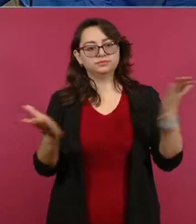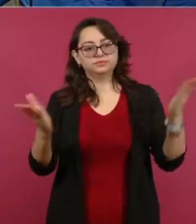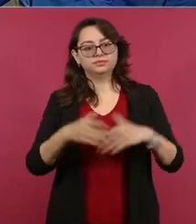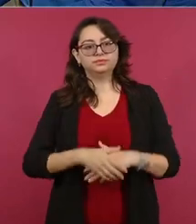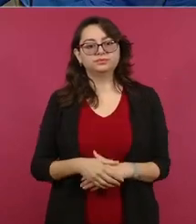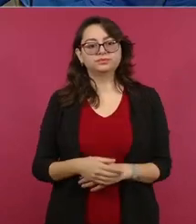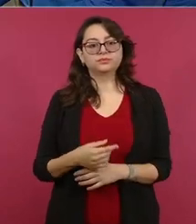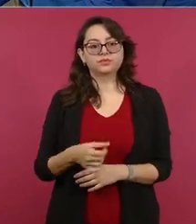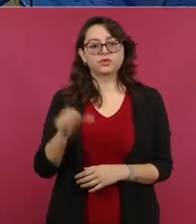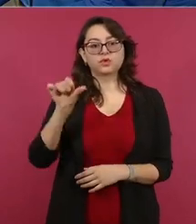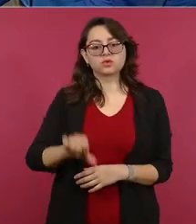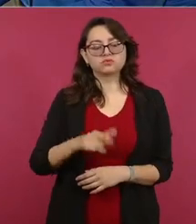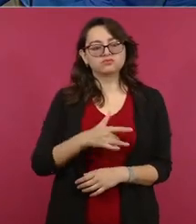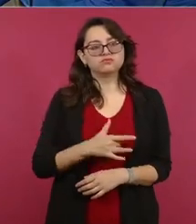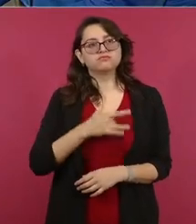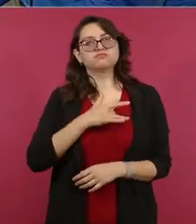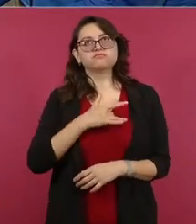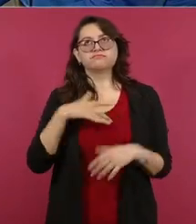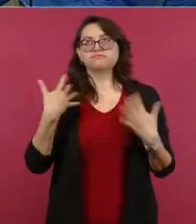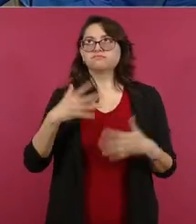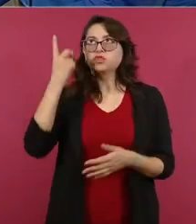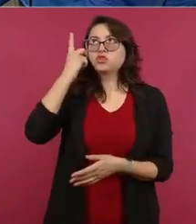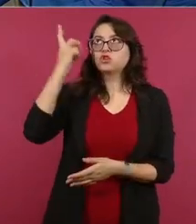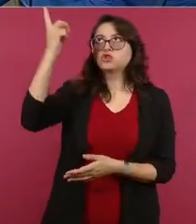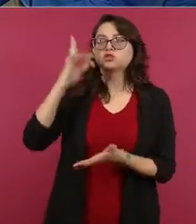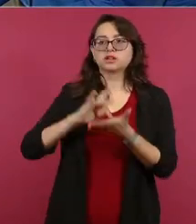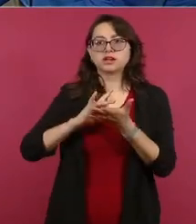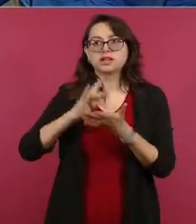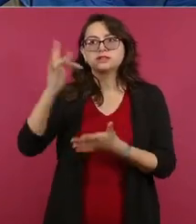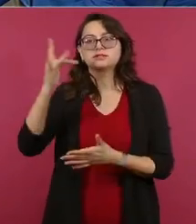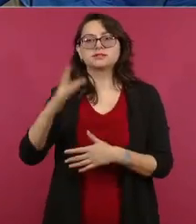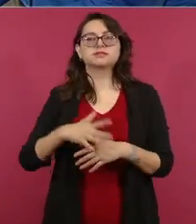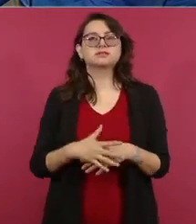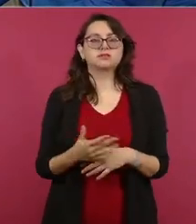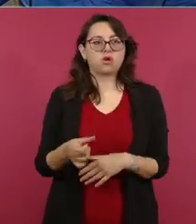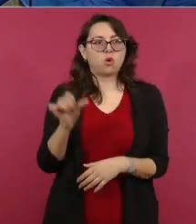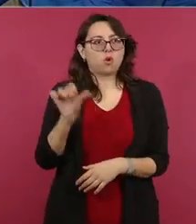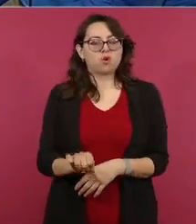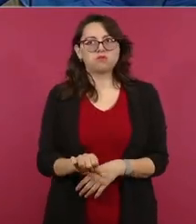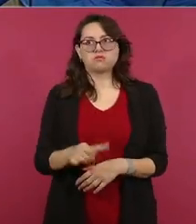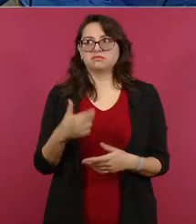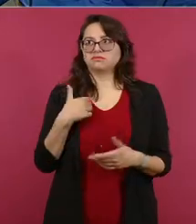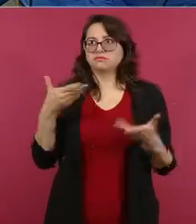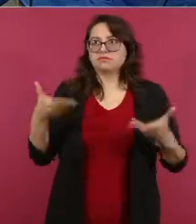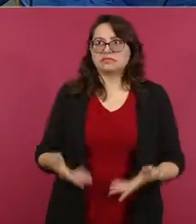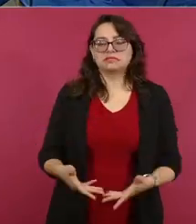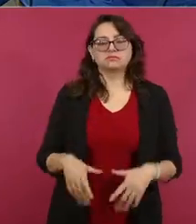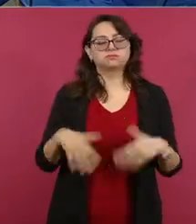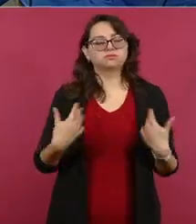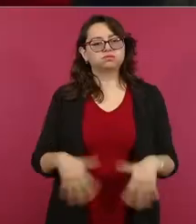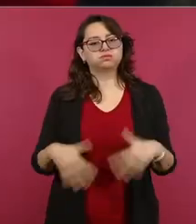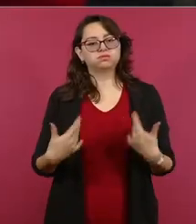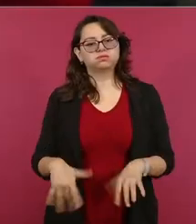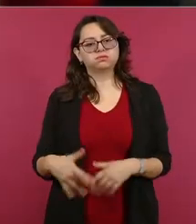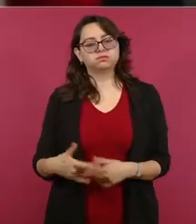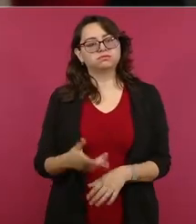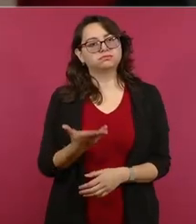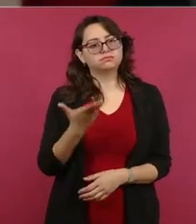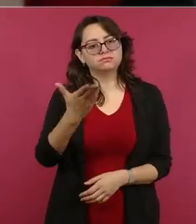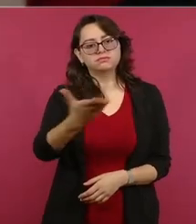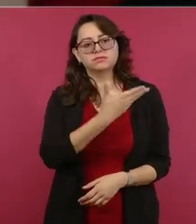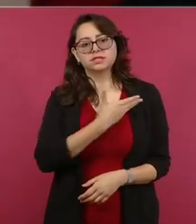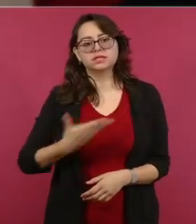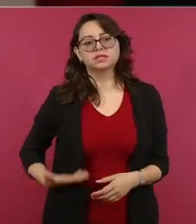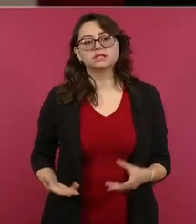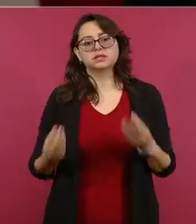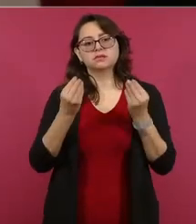solo quiero decir que me siento agradecido con Dios y con la vida por vivir este momento. Agradezco con todo mi corazón al presidente y a su gran equipo